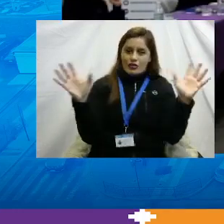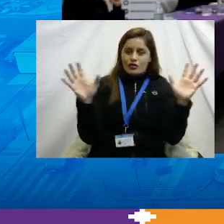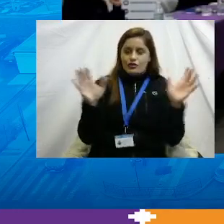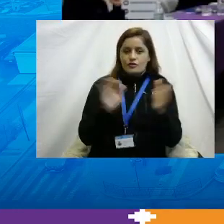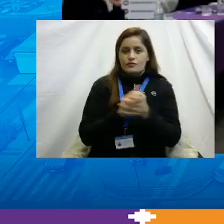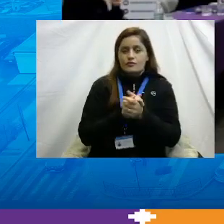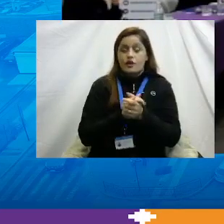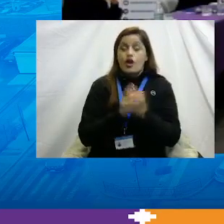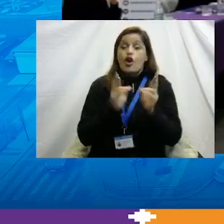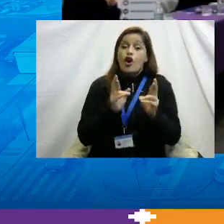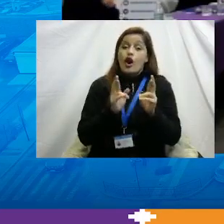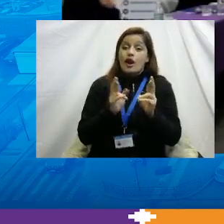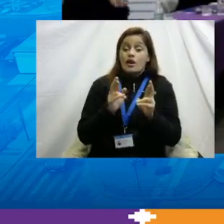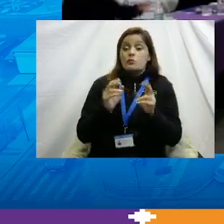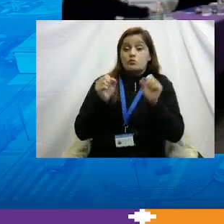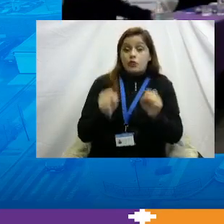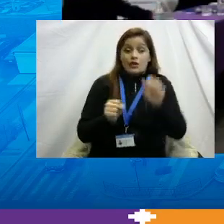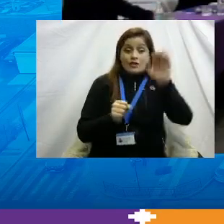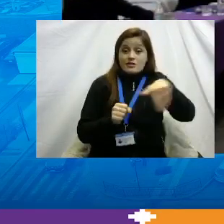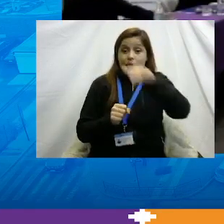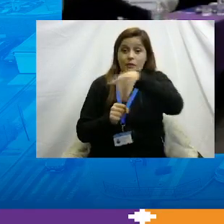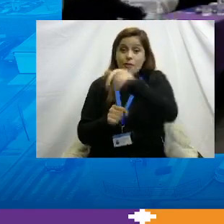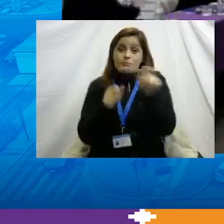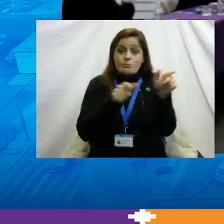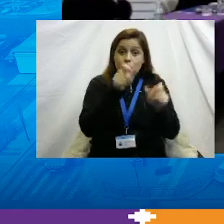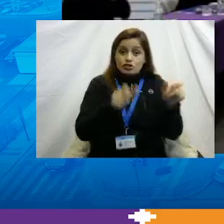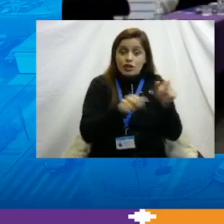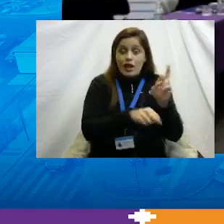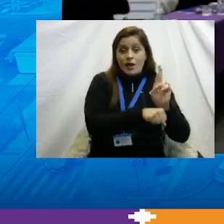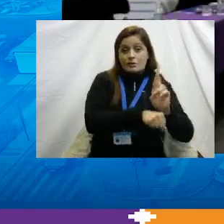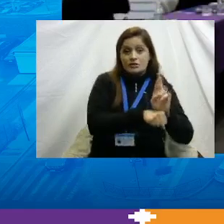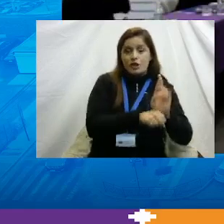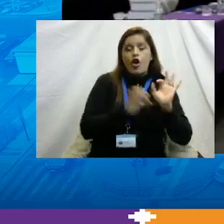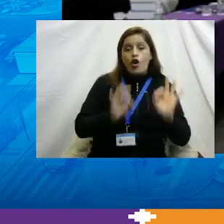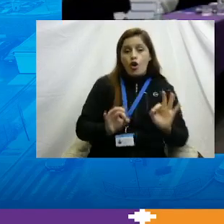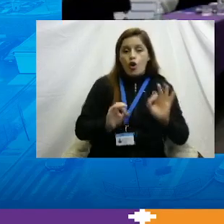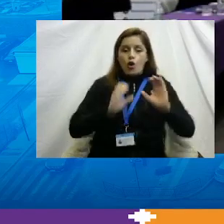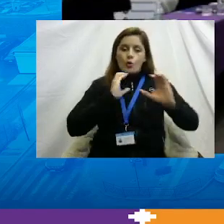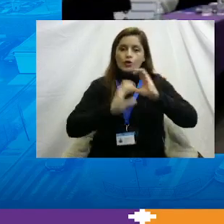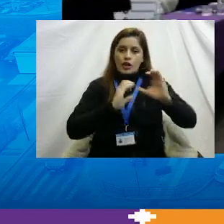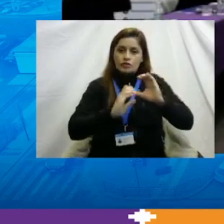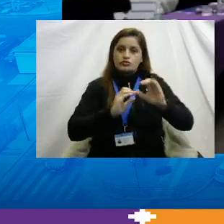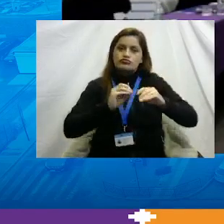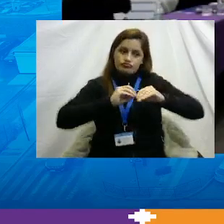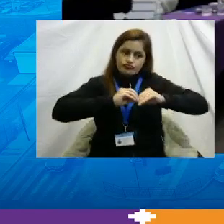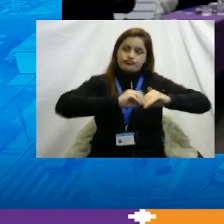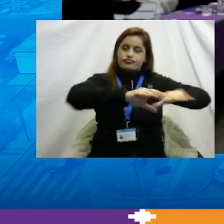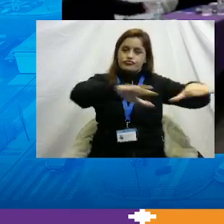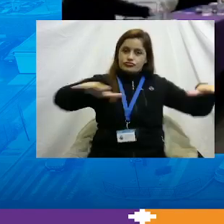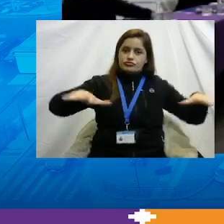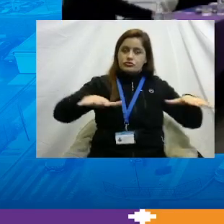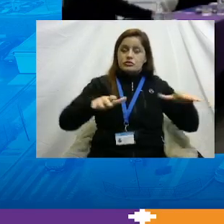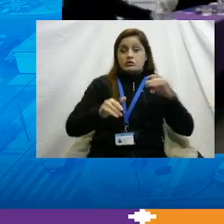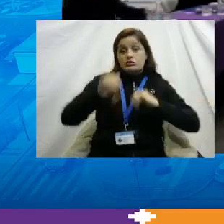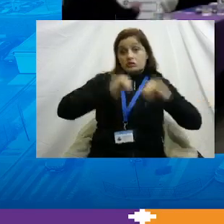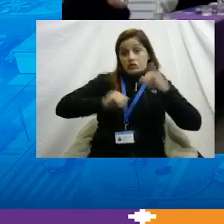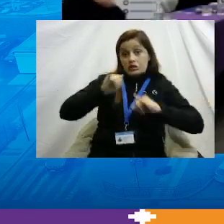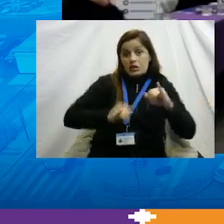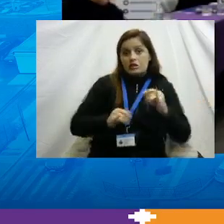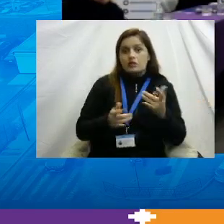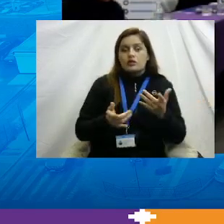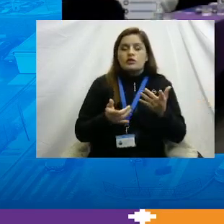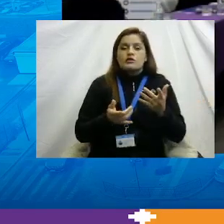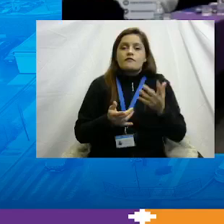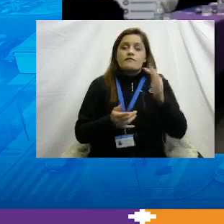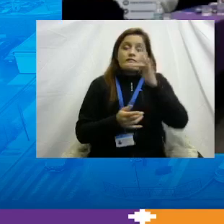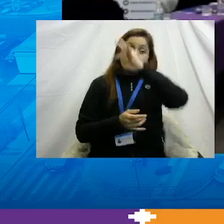sería importante juntarse con los dirigentes o hacer este comunicado a usted, alcaldesa, comentarles también, los ven a través de la página